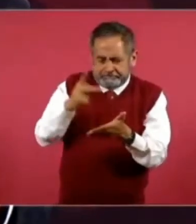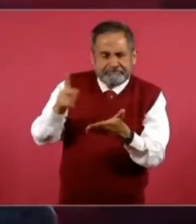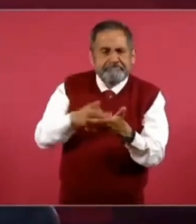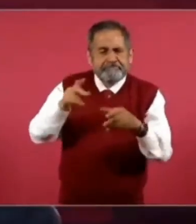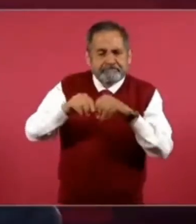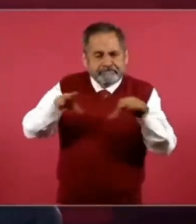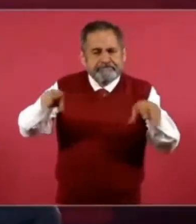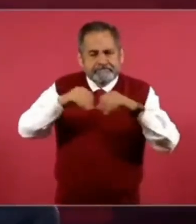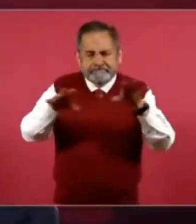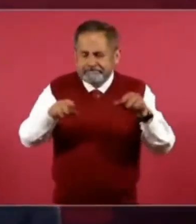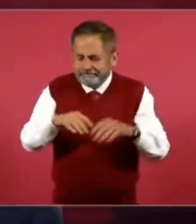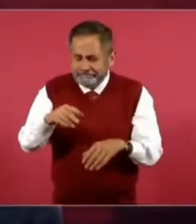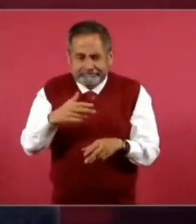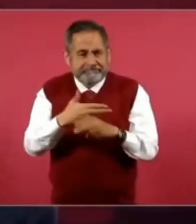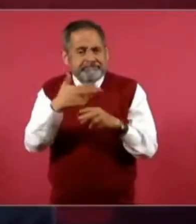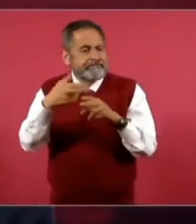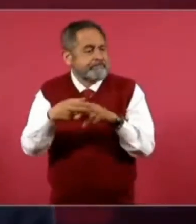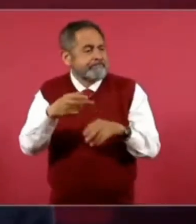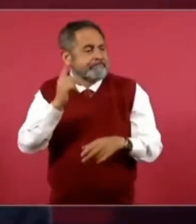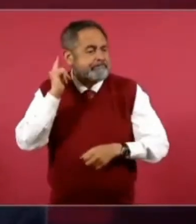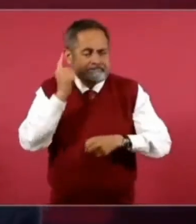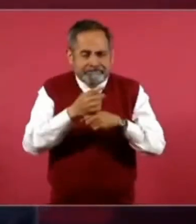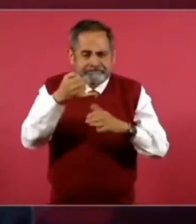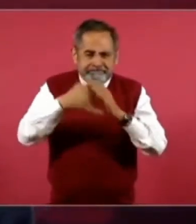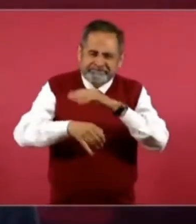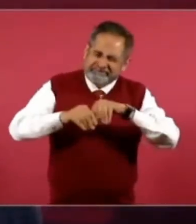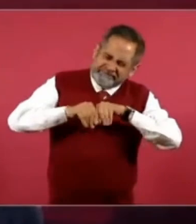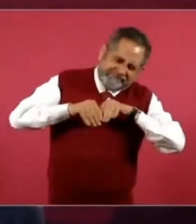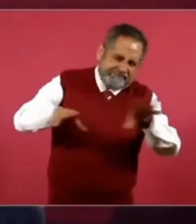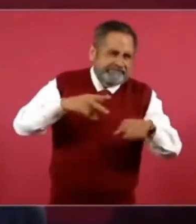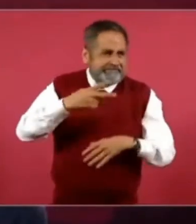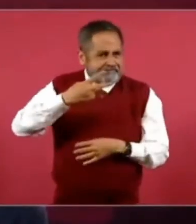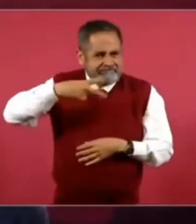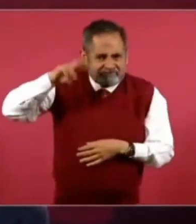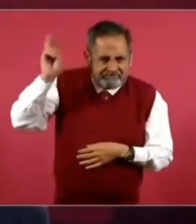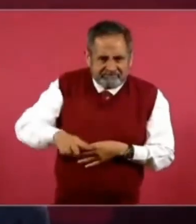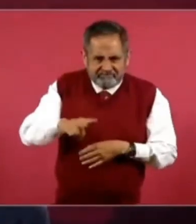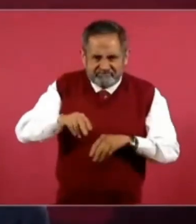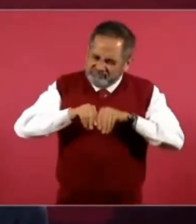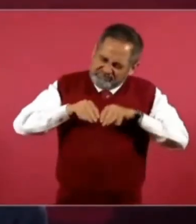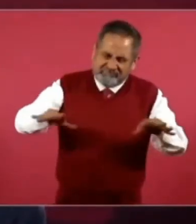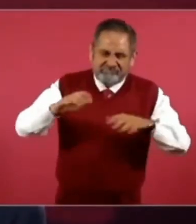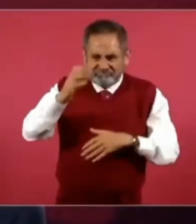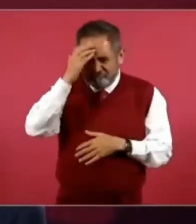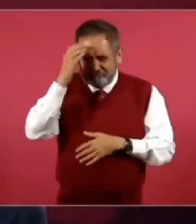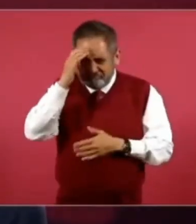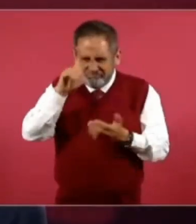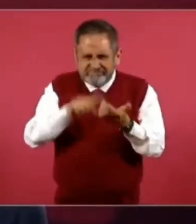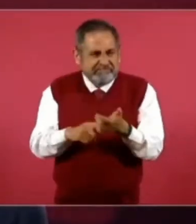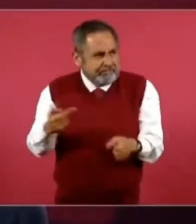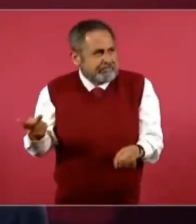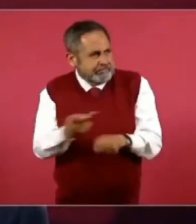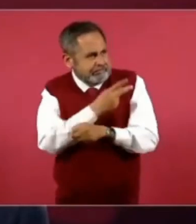que se llegue a conocer toda la verdad sobre este asunto